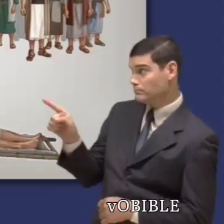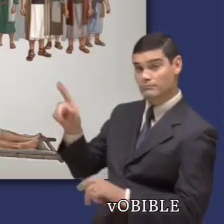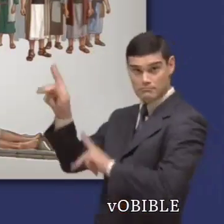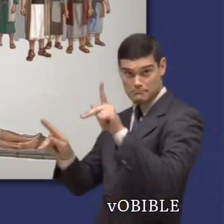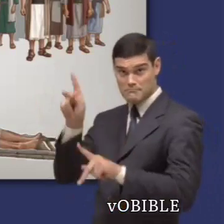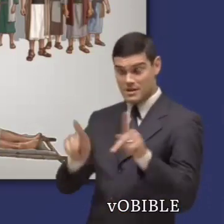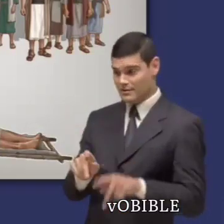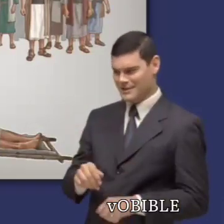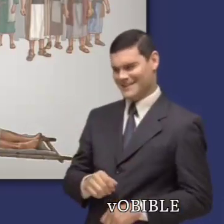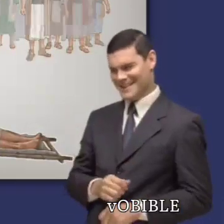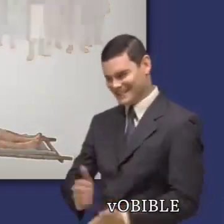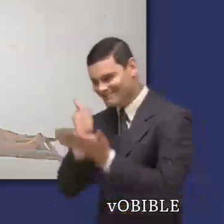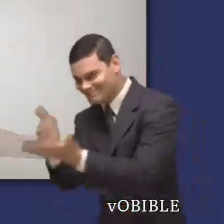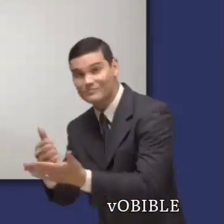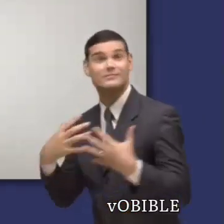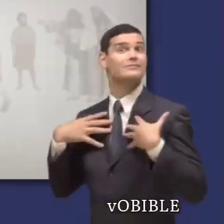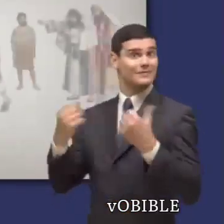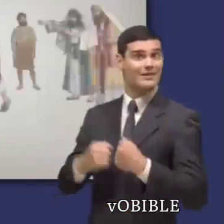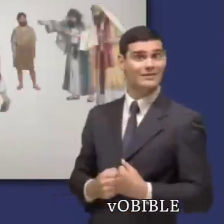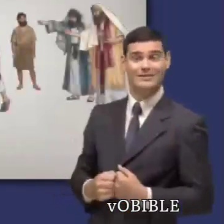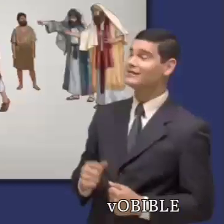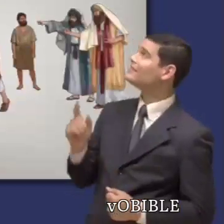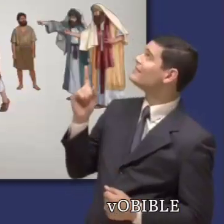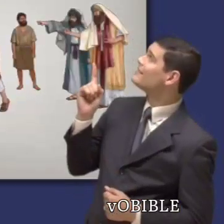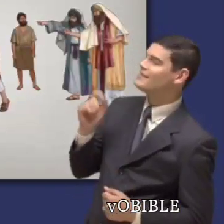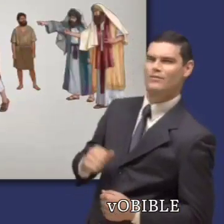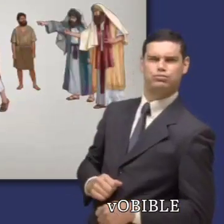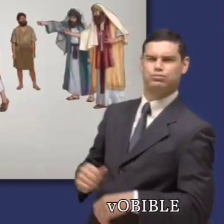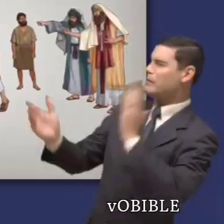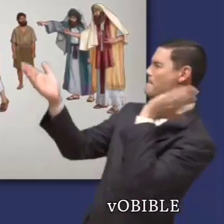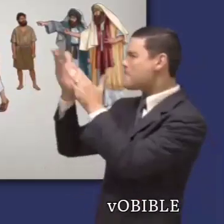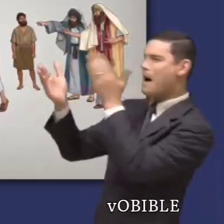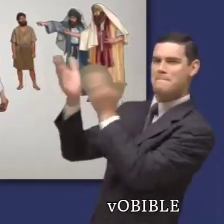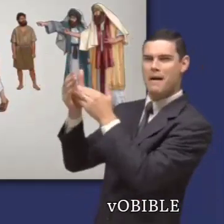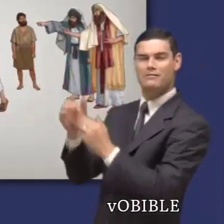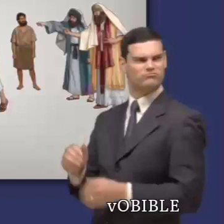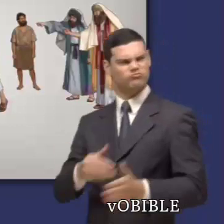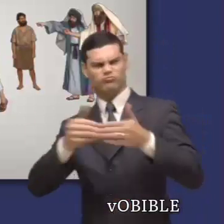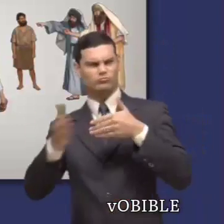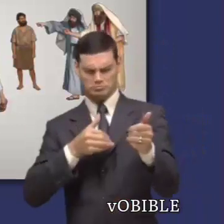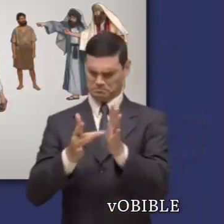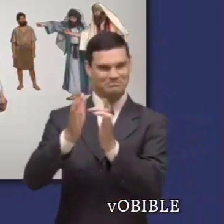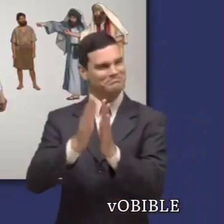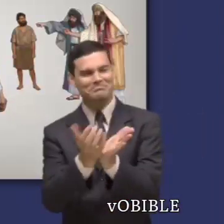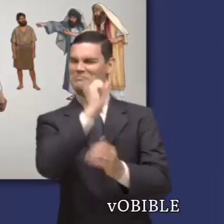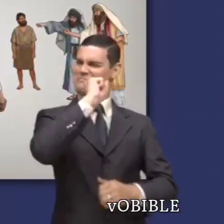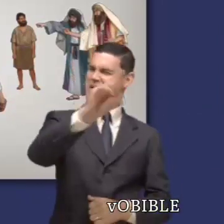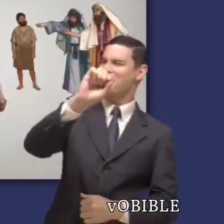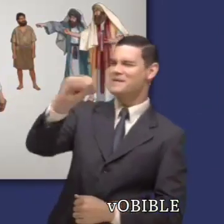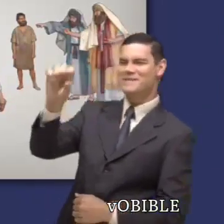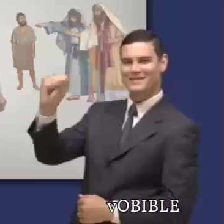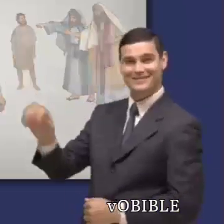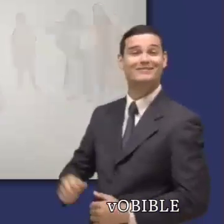hacer milagros. A pesar de sufrir una feroz oposición, siguen predicando con valor el mensaje de Cristo.